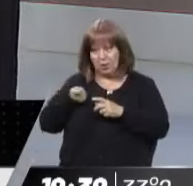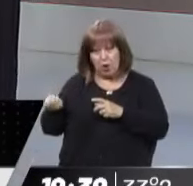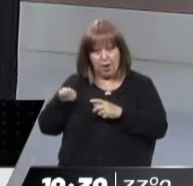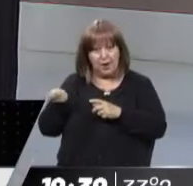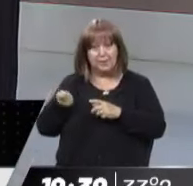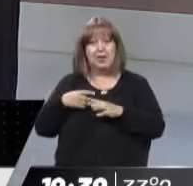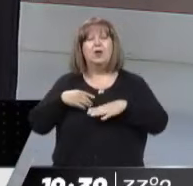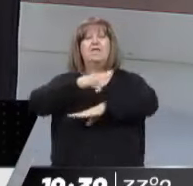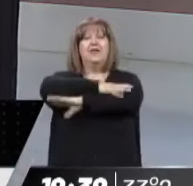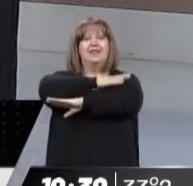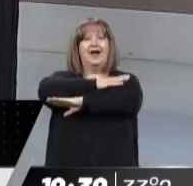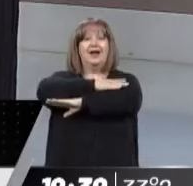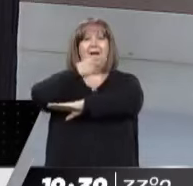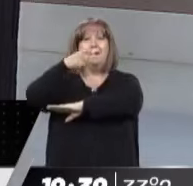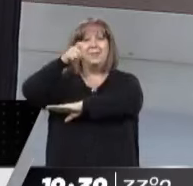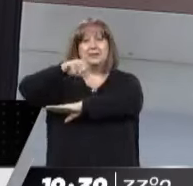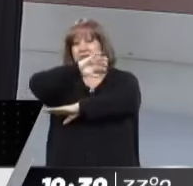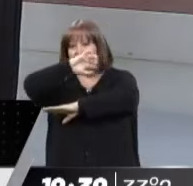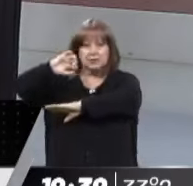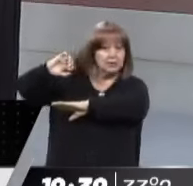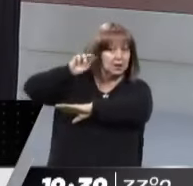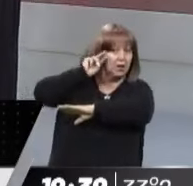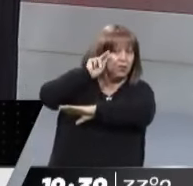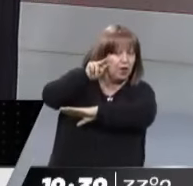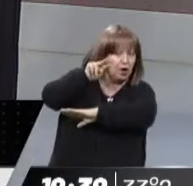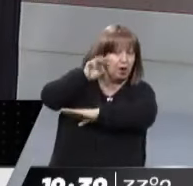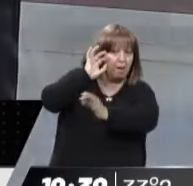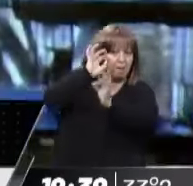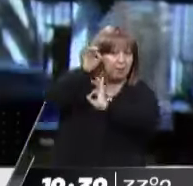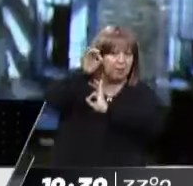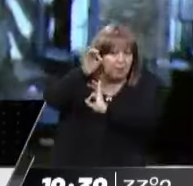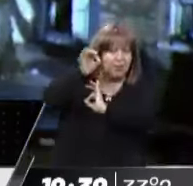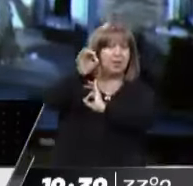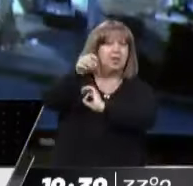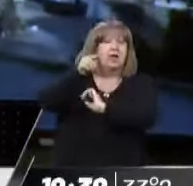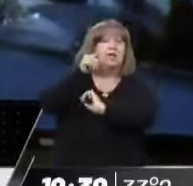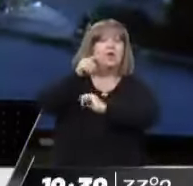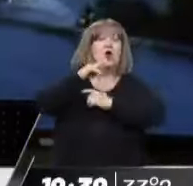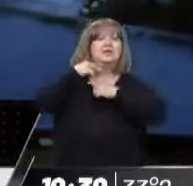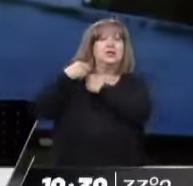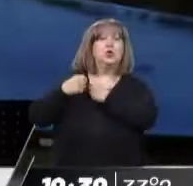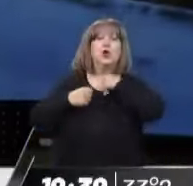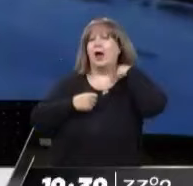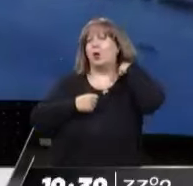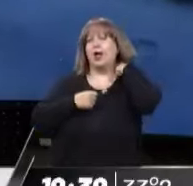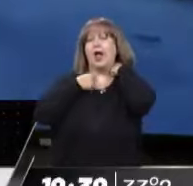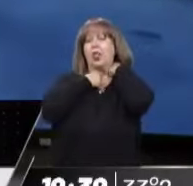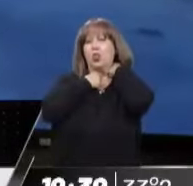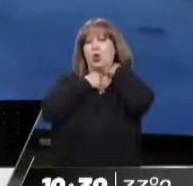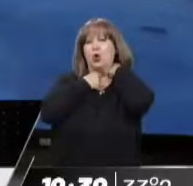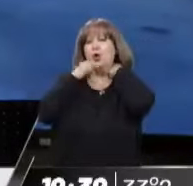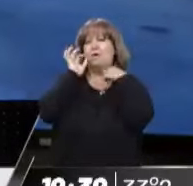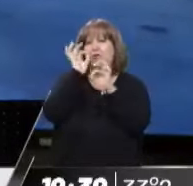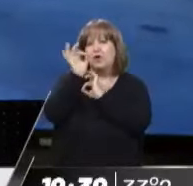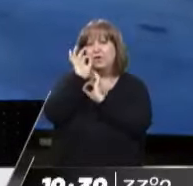estaba enfrente y pudo percibir toda la discusión. Él vio cómo lo ahorcó con el cinturón,